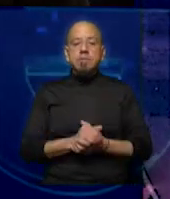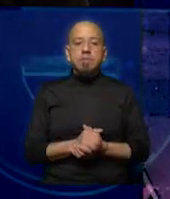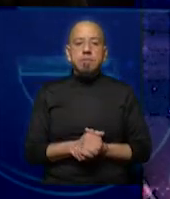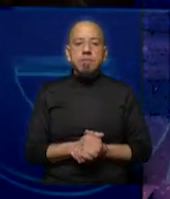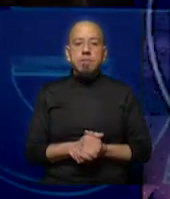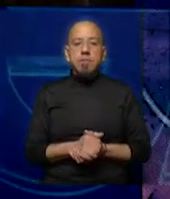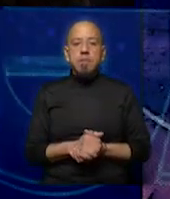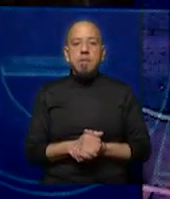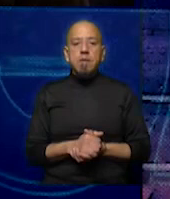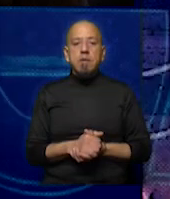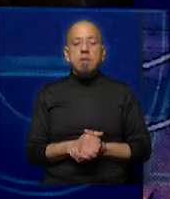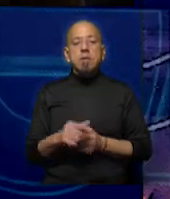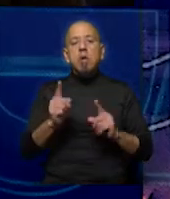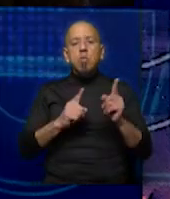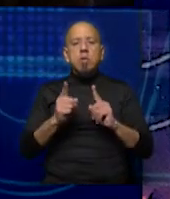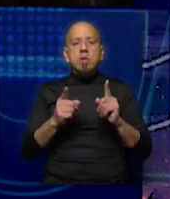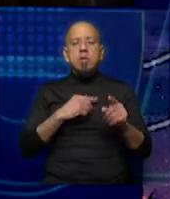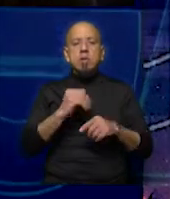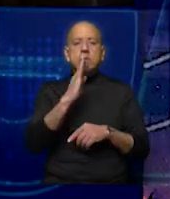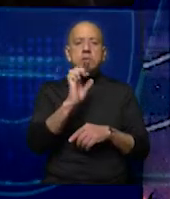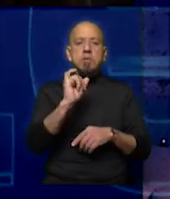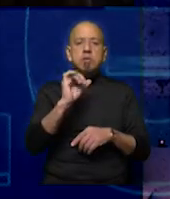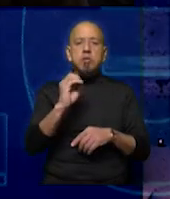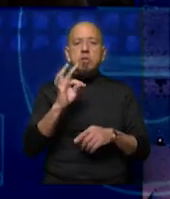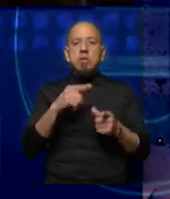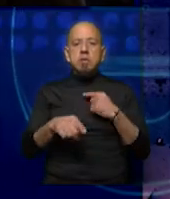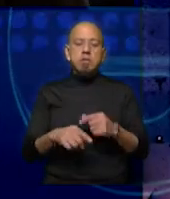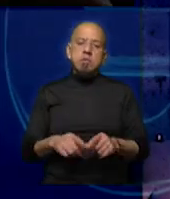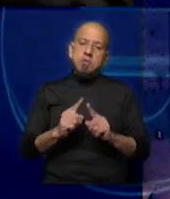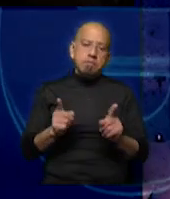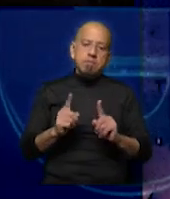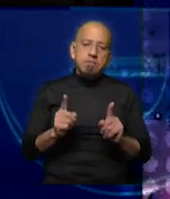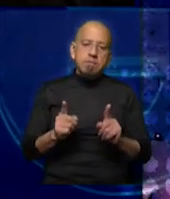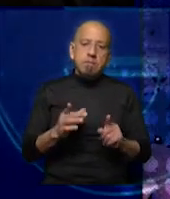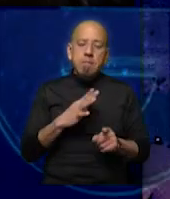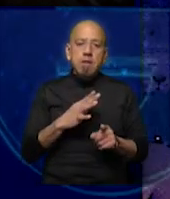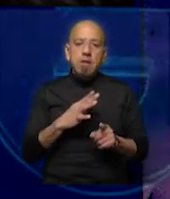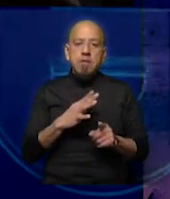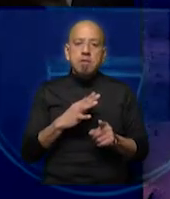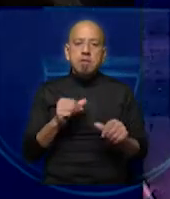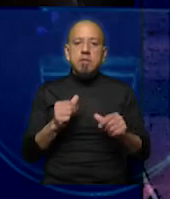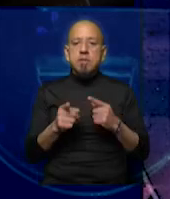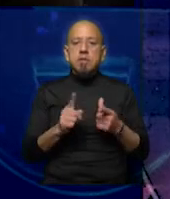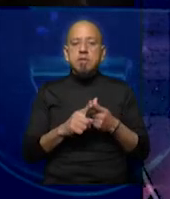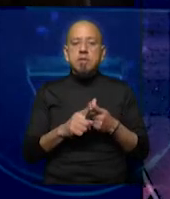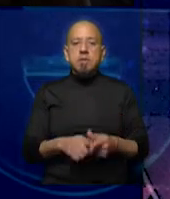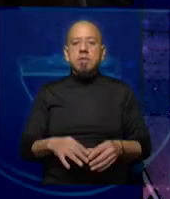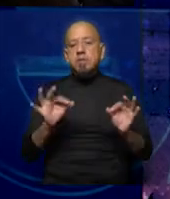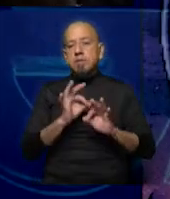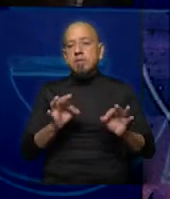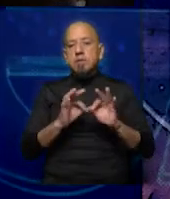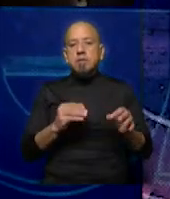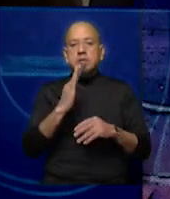puede ser que también van a haber algunas inéditas de peyote por ejemplo me animarías a sacar una inédita a sacar una inédita